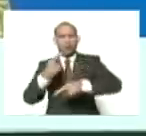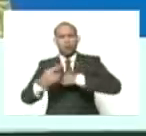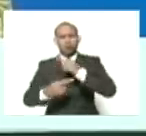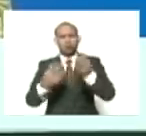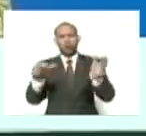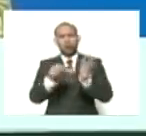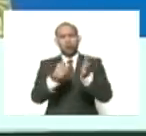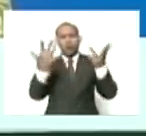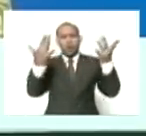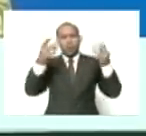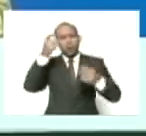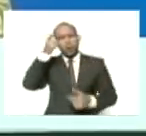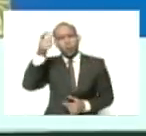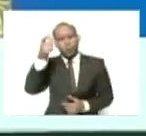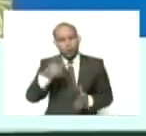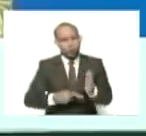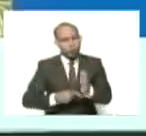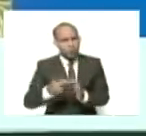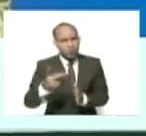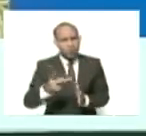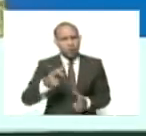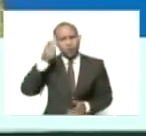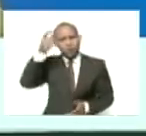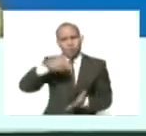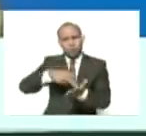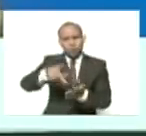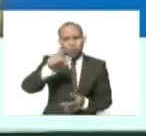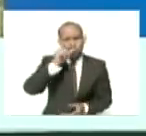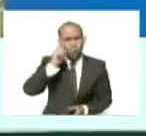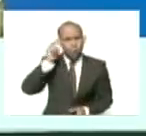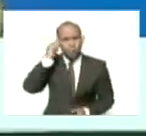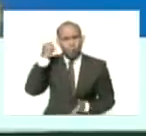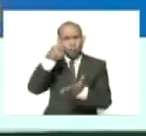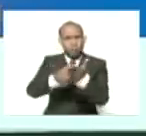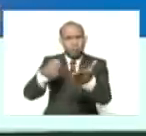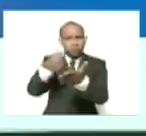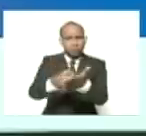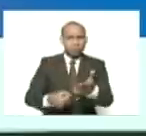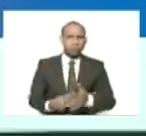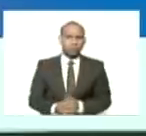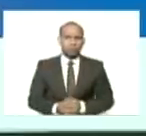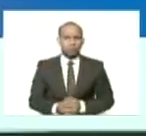pueblo humilde, del pueblo de a pie, del hombre y la mujer luchadora.